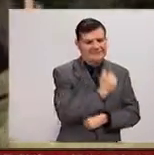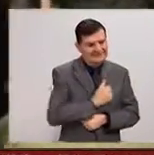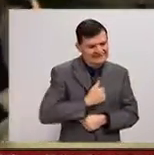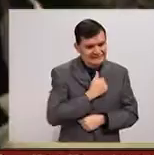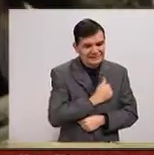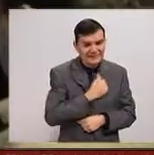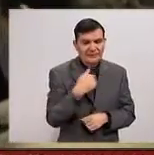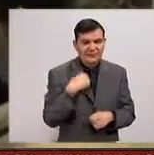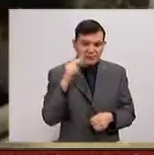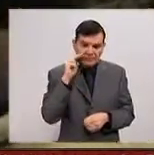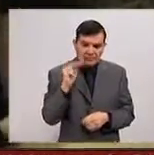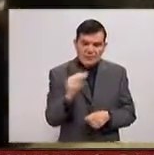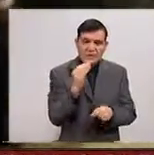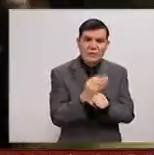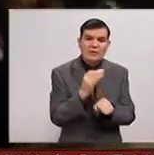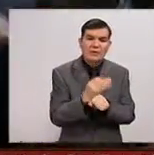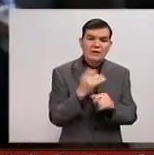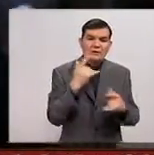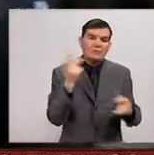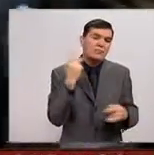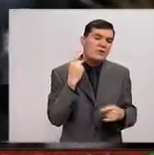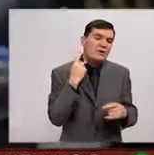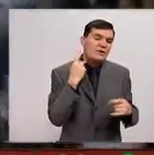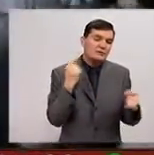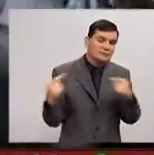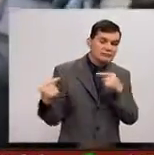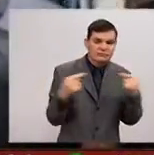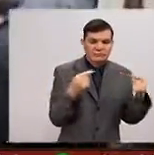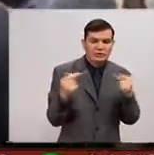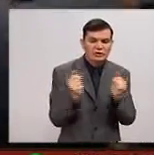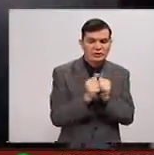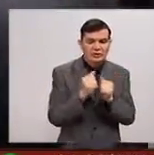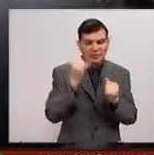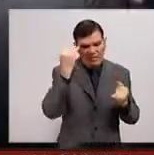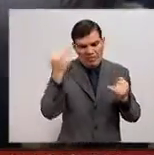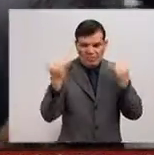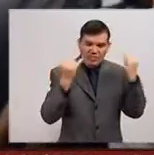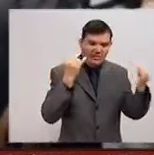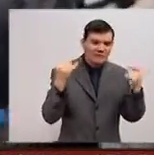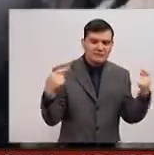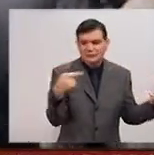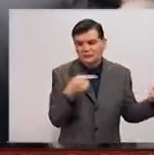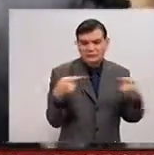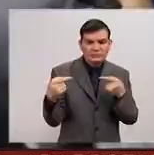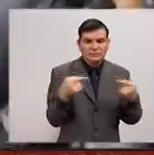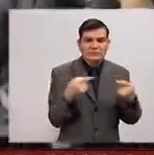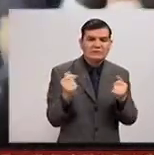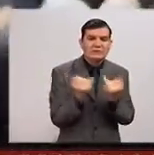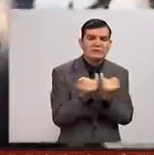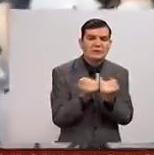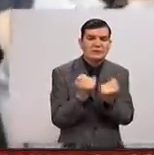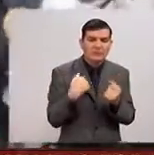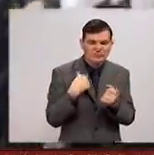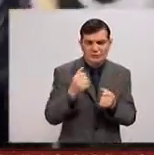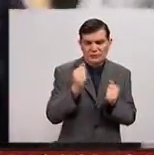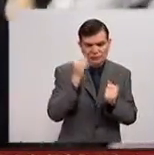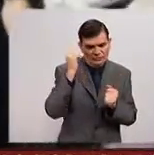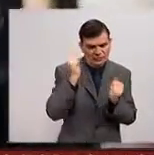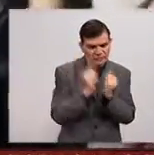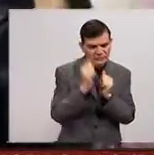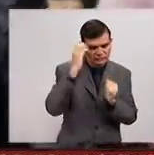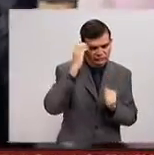Desafortunadamente lo que vemos ahorita es una lucha política, ideológica, y que además también se mediatiza